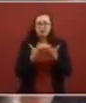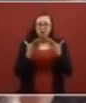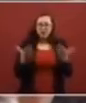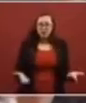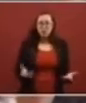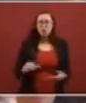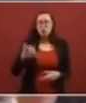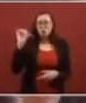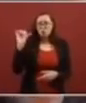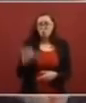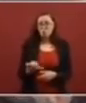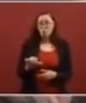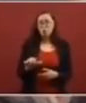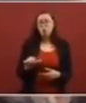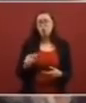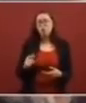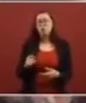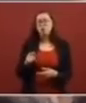joven